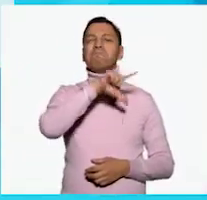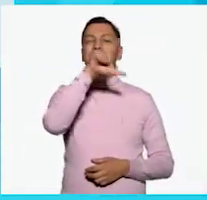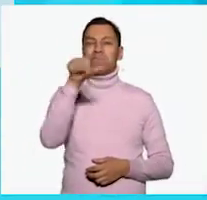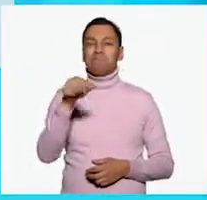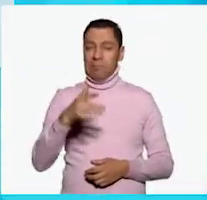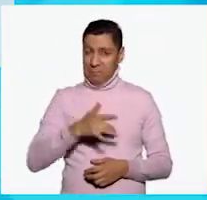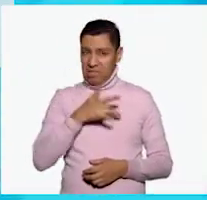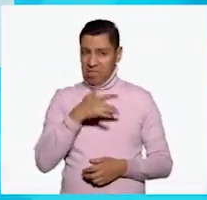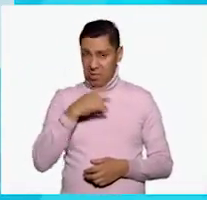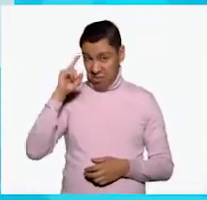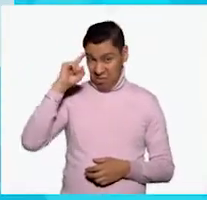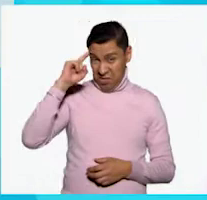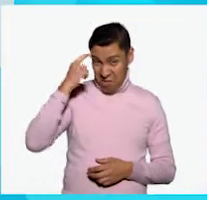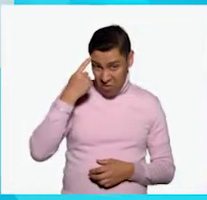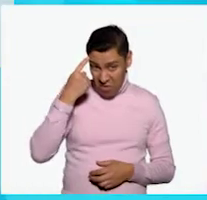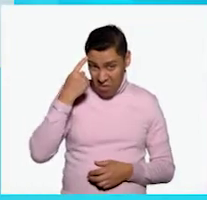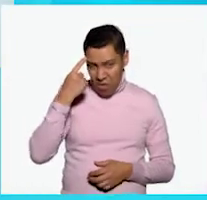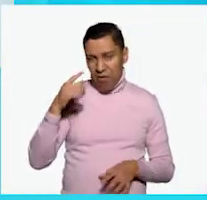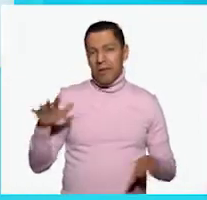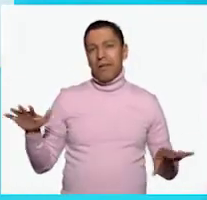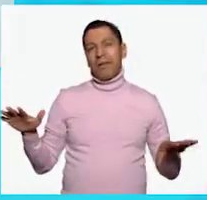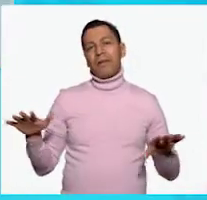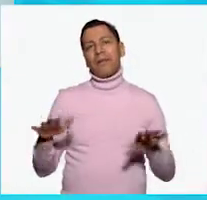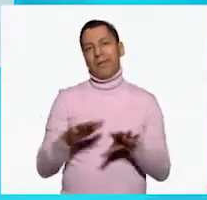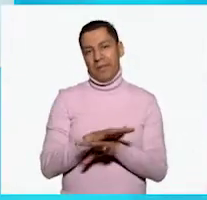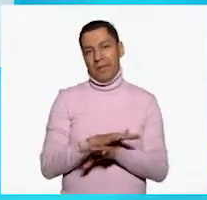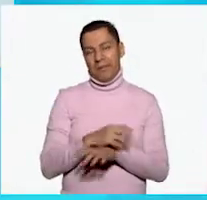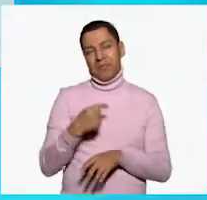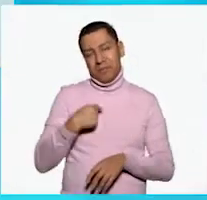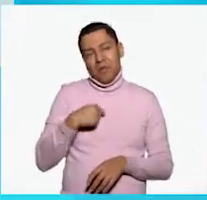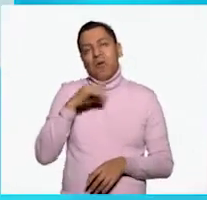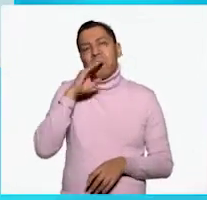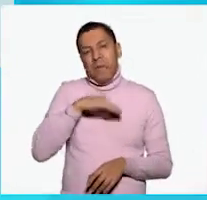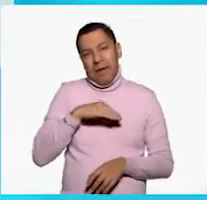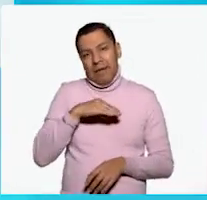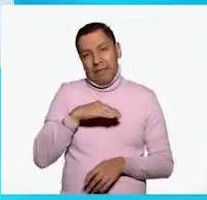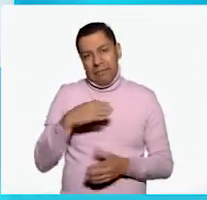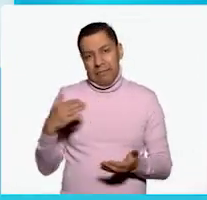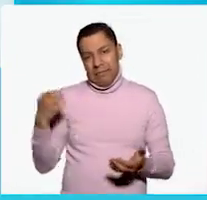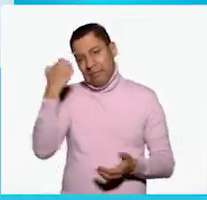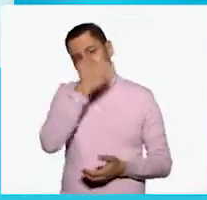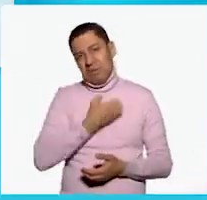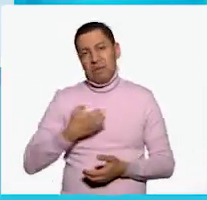y vi que no hice lo correcto.